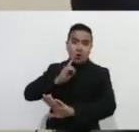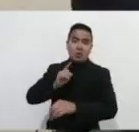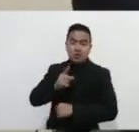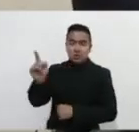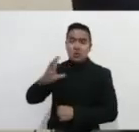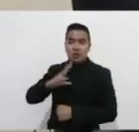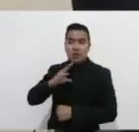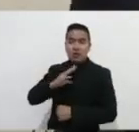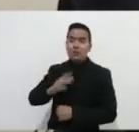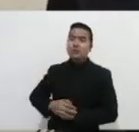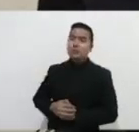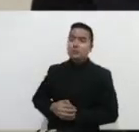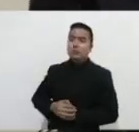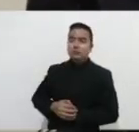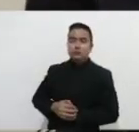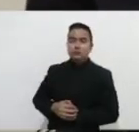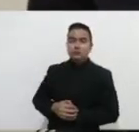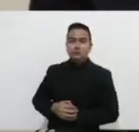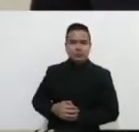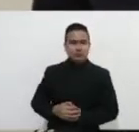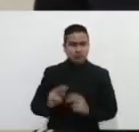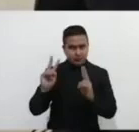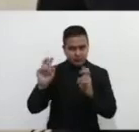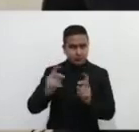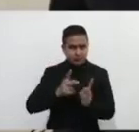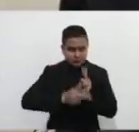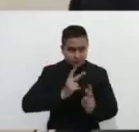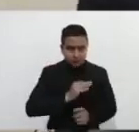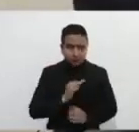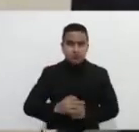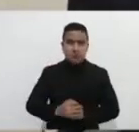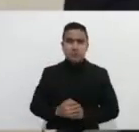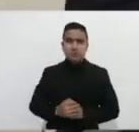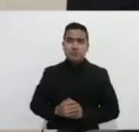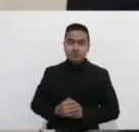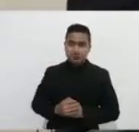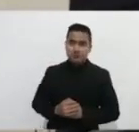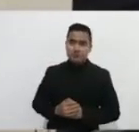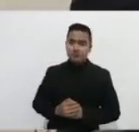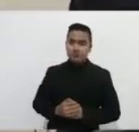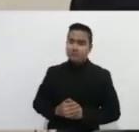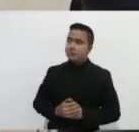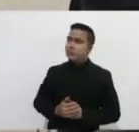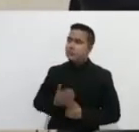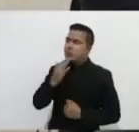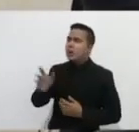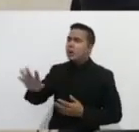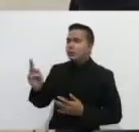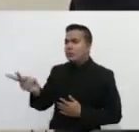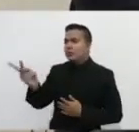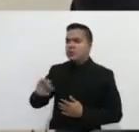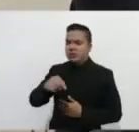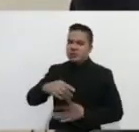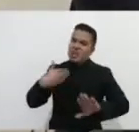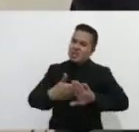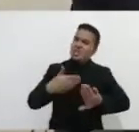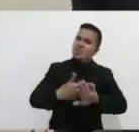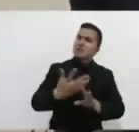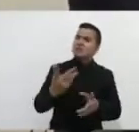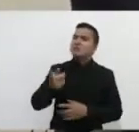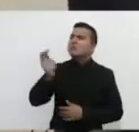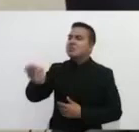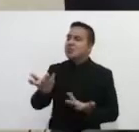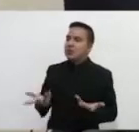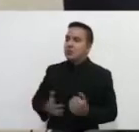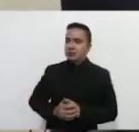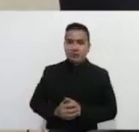en los procesos electorales. ¿Le parece si hablamos de este tema? Claro que sí, Gaby. ¿Qué tal si empezamos por lo básico? ¿Qué es la violencia política? Mira,